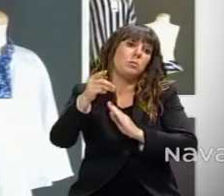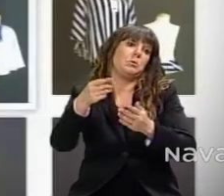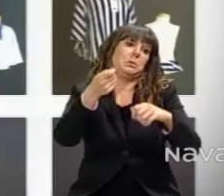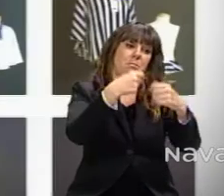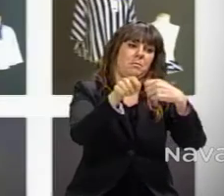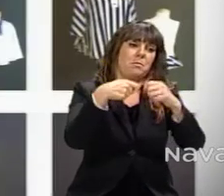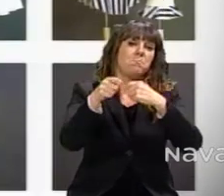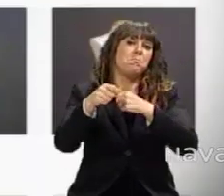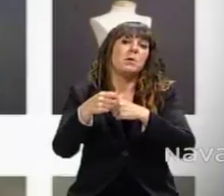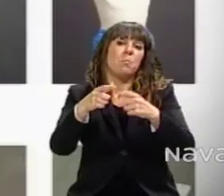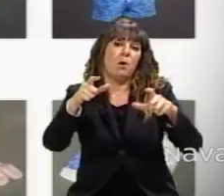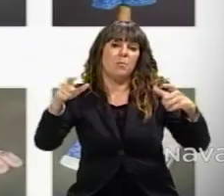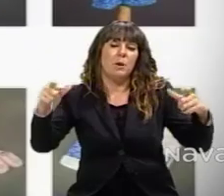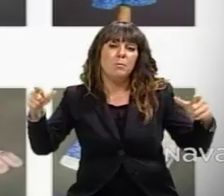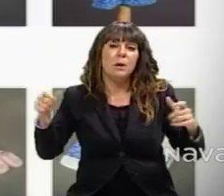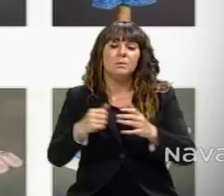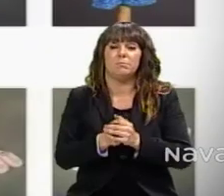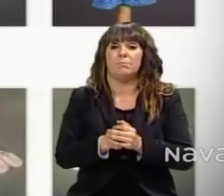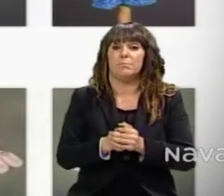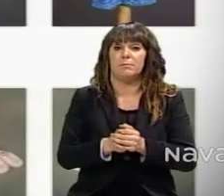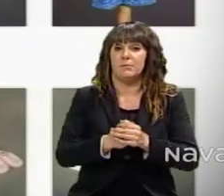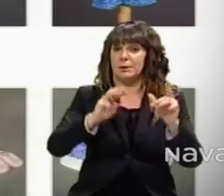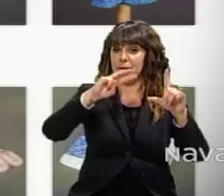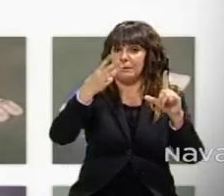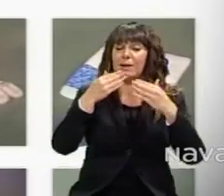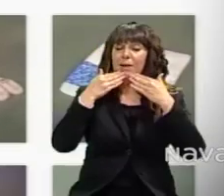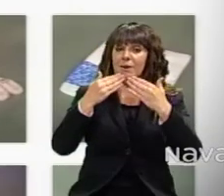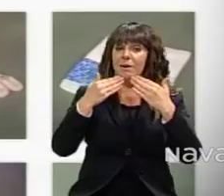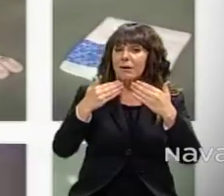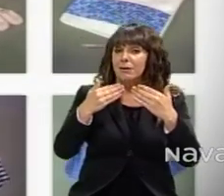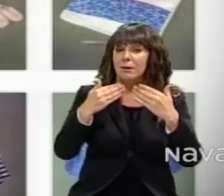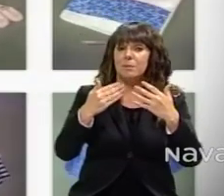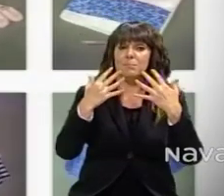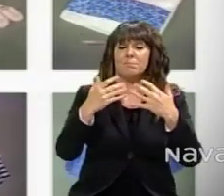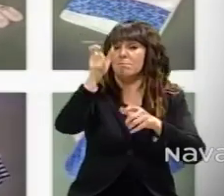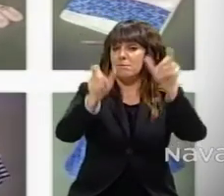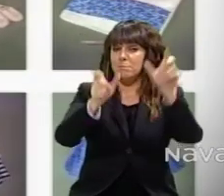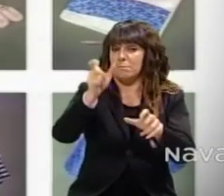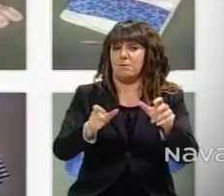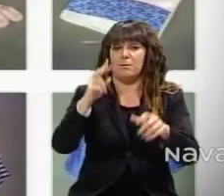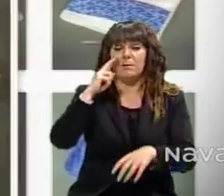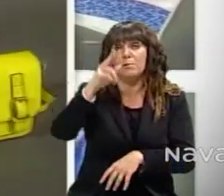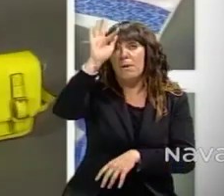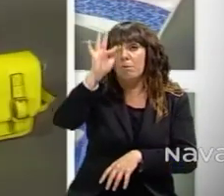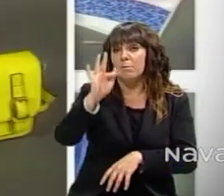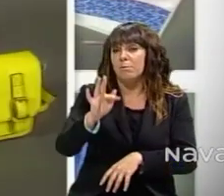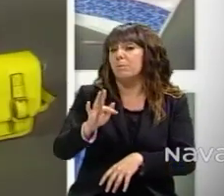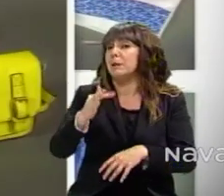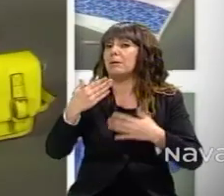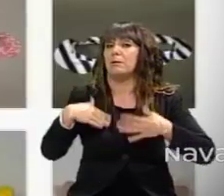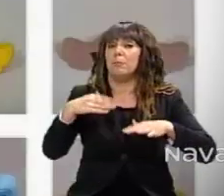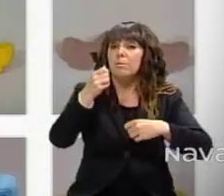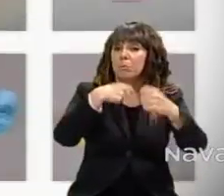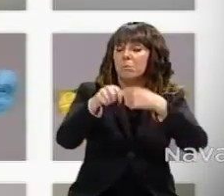son los ojos de todo el mundo, gracias a internet te puede ver todo el mundo en todas partes y puedes dar una imagen de lo que tú tienes y de lo que tú vendes,